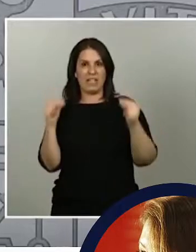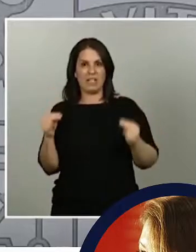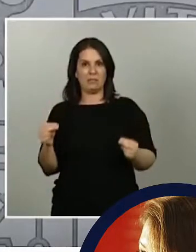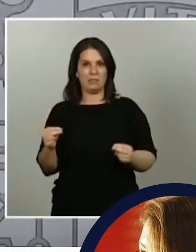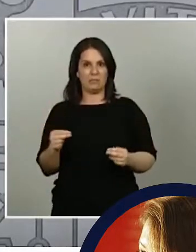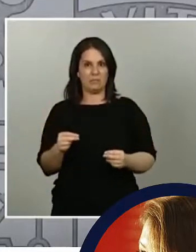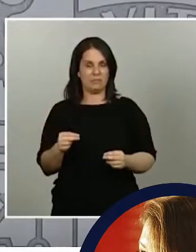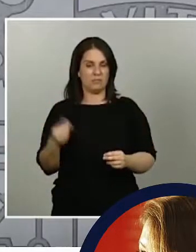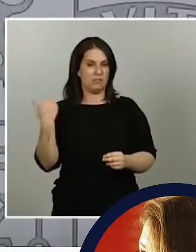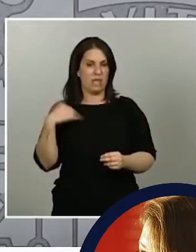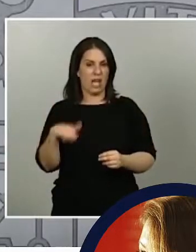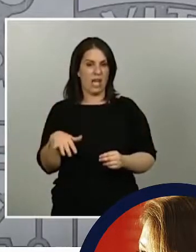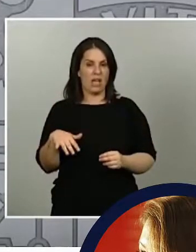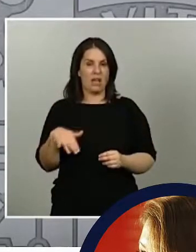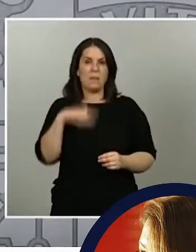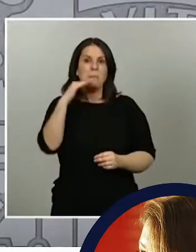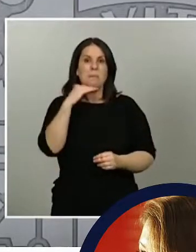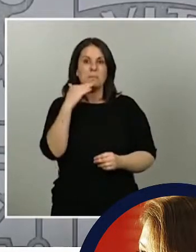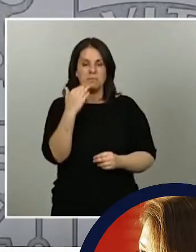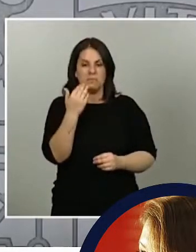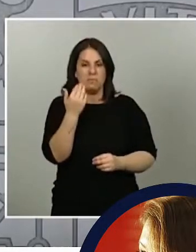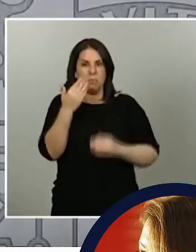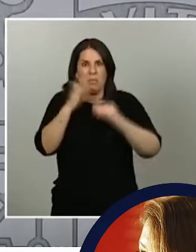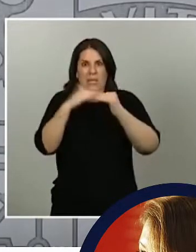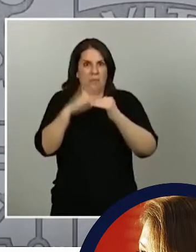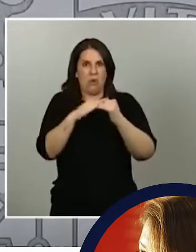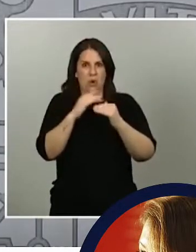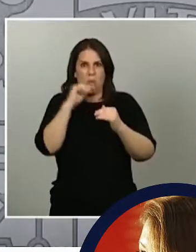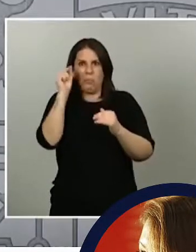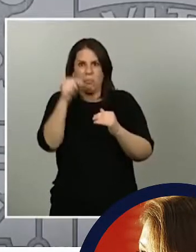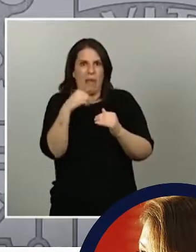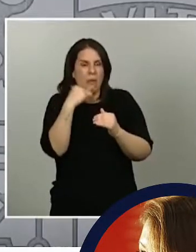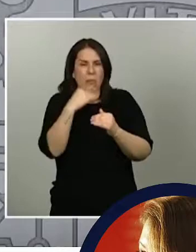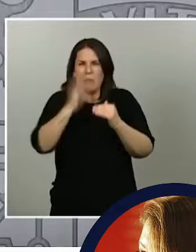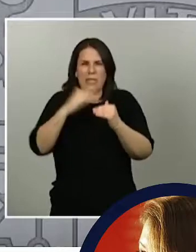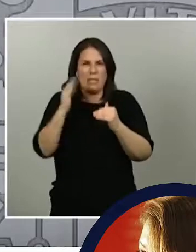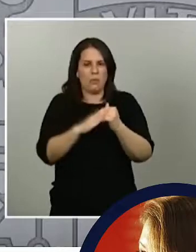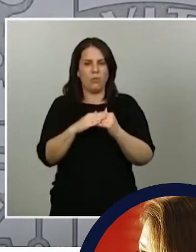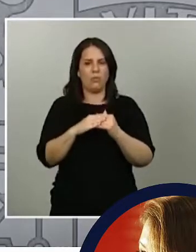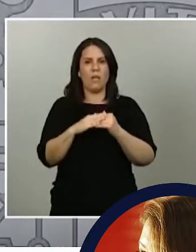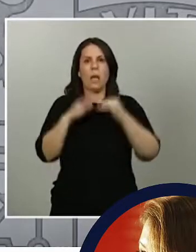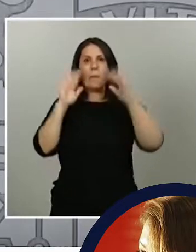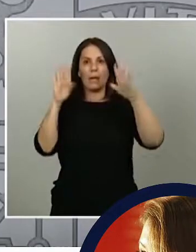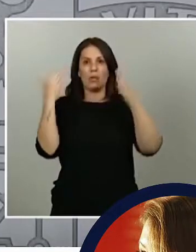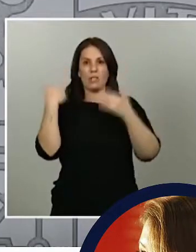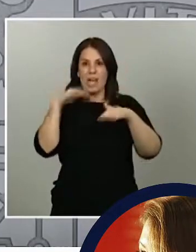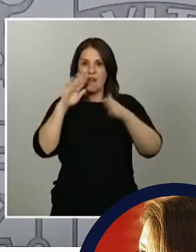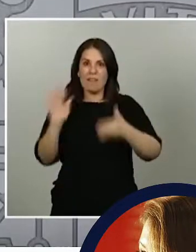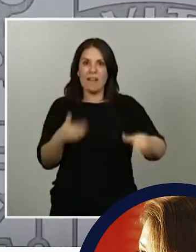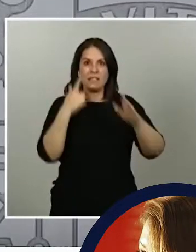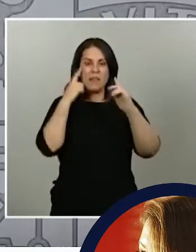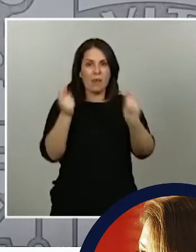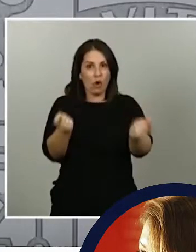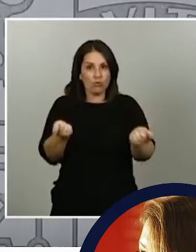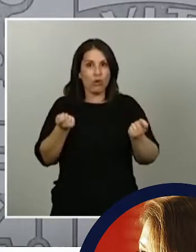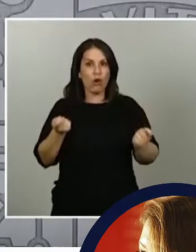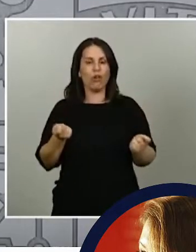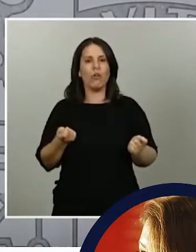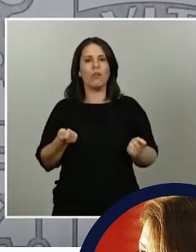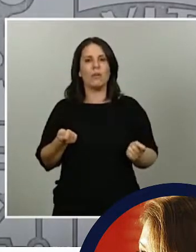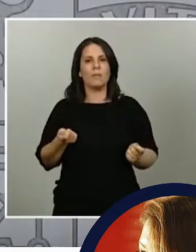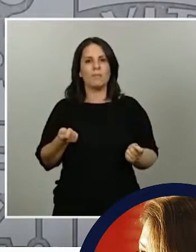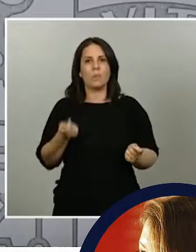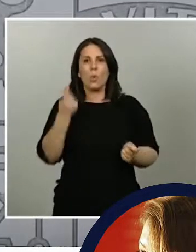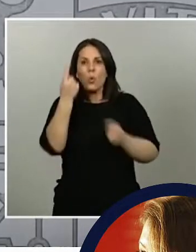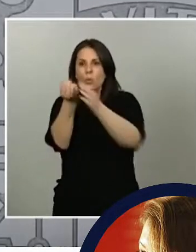sabe bien cuál va a ser, o hay muchísima incertidumbre y no se sabe cuál va a ser como ese futuro inmediato,